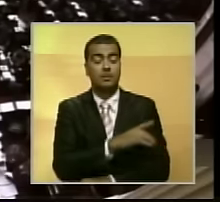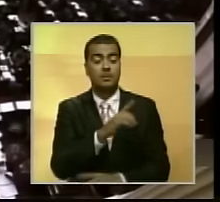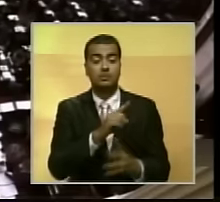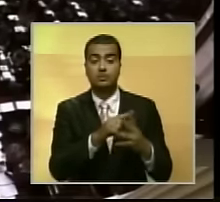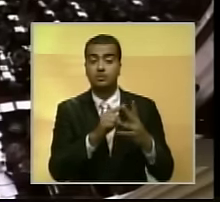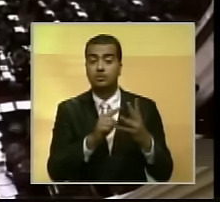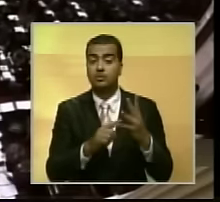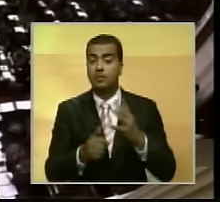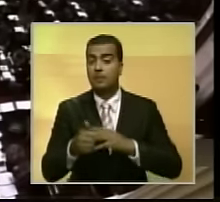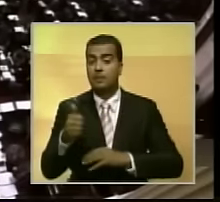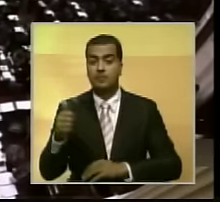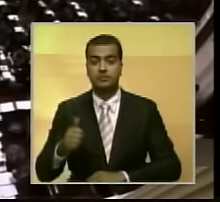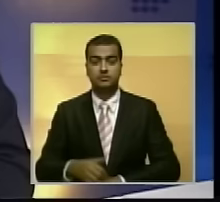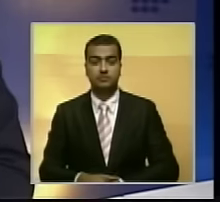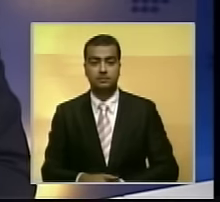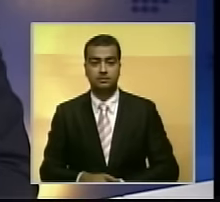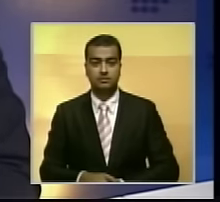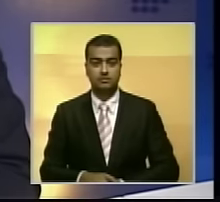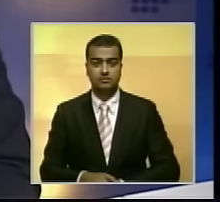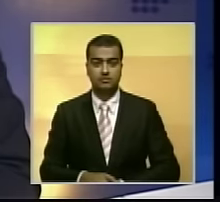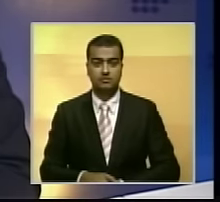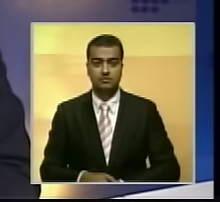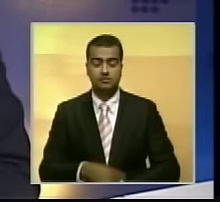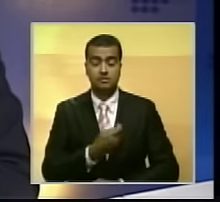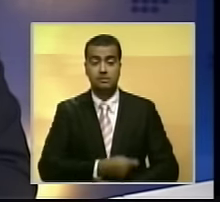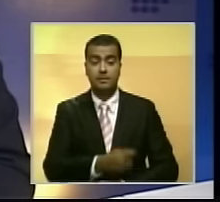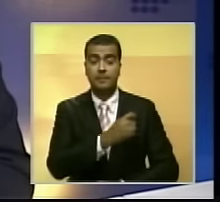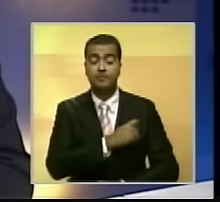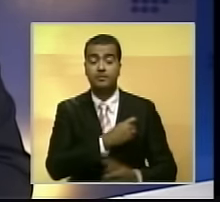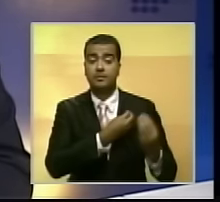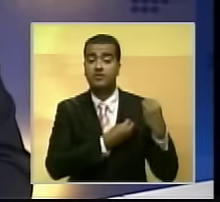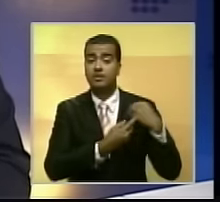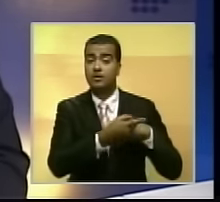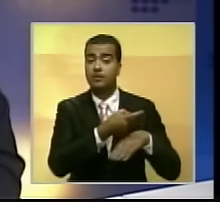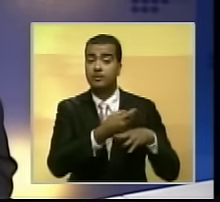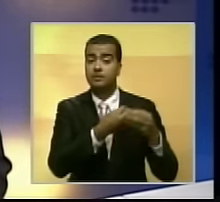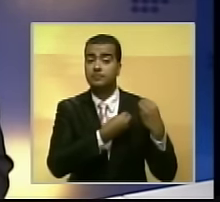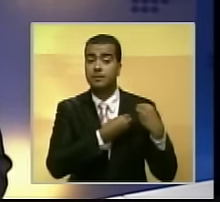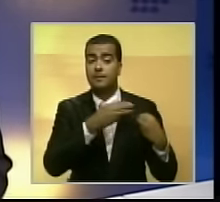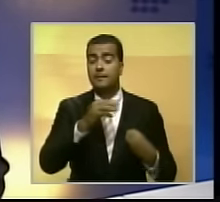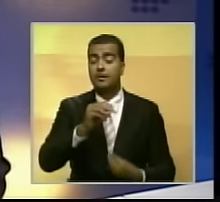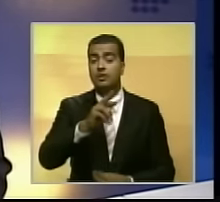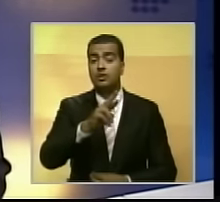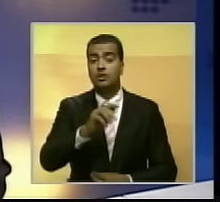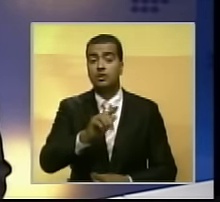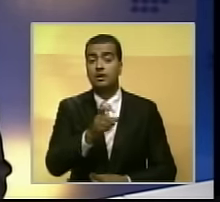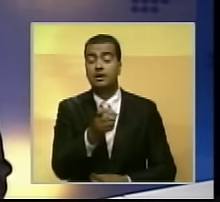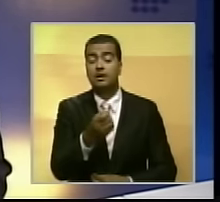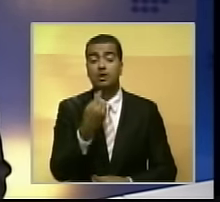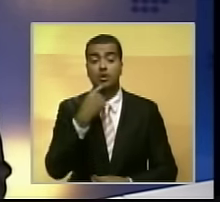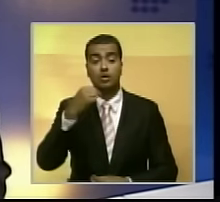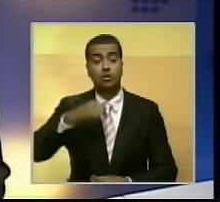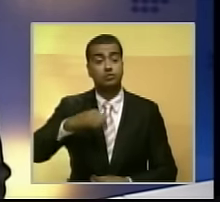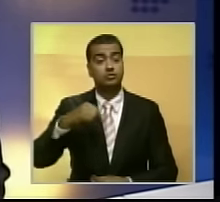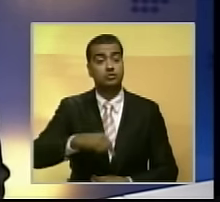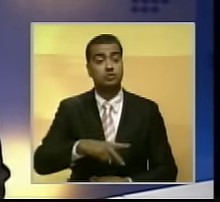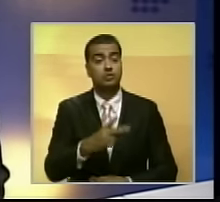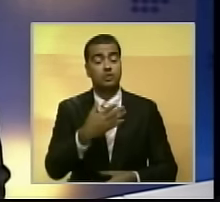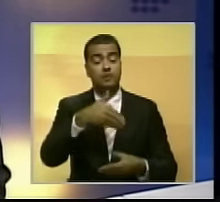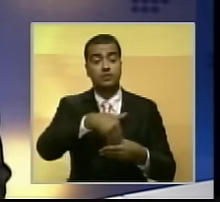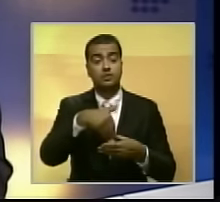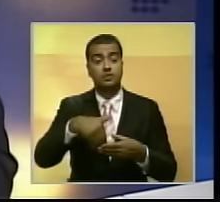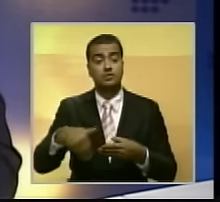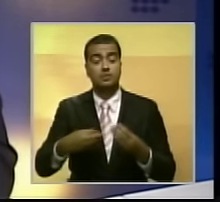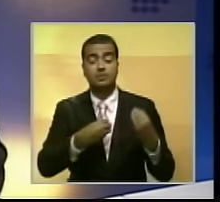fuerzas minoritarias. En España, el jefe de gobierno en funciones, Mariano Rajoy, se someterá hoy a una segunda votación